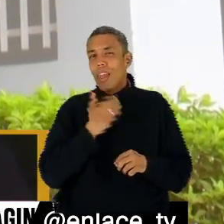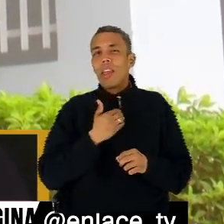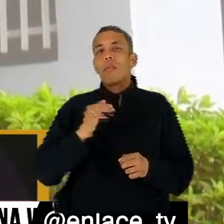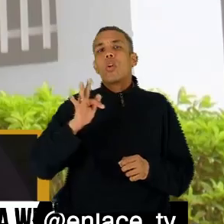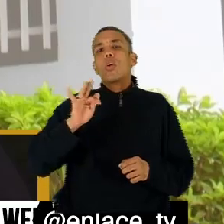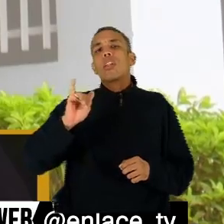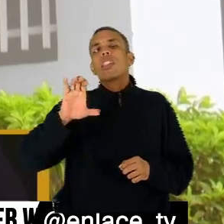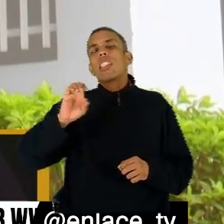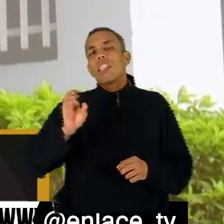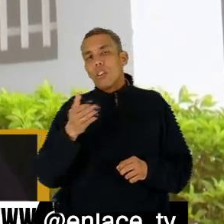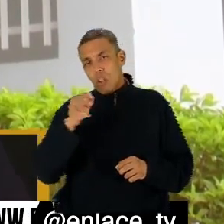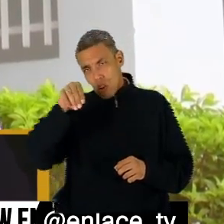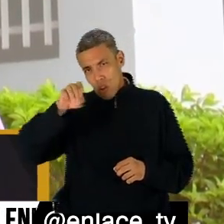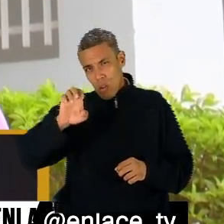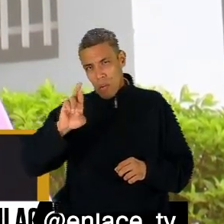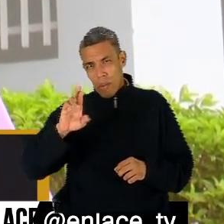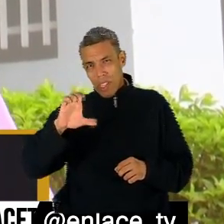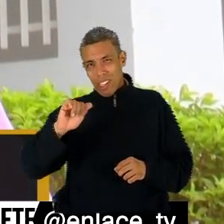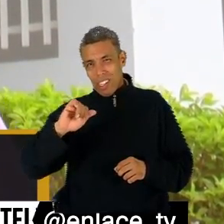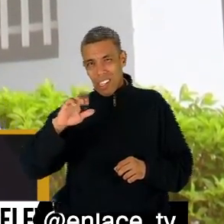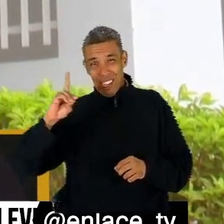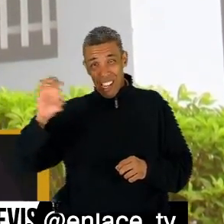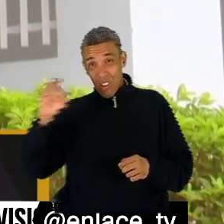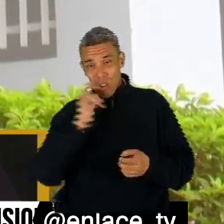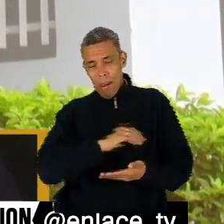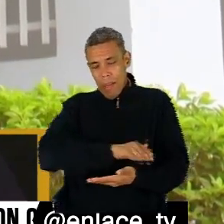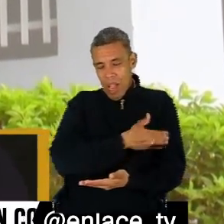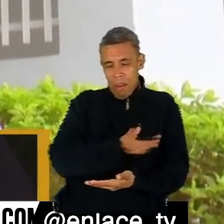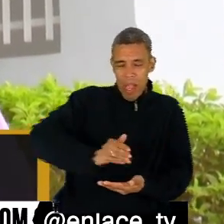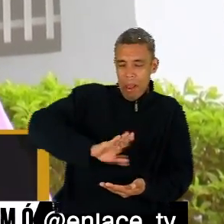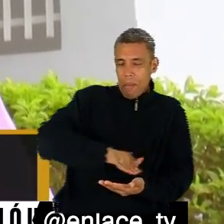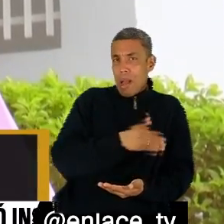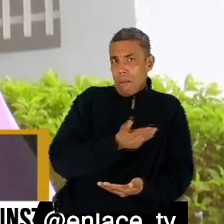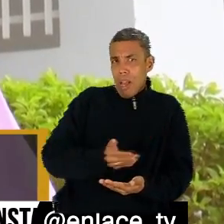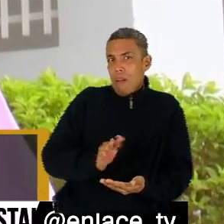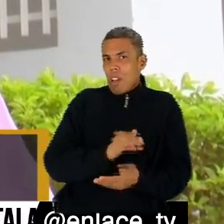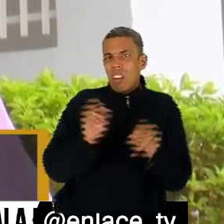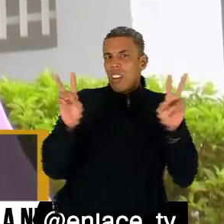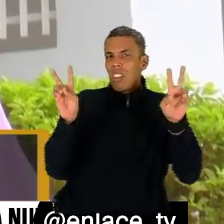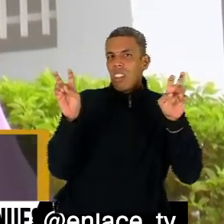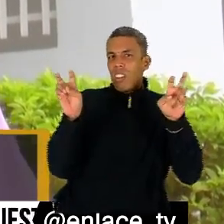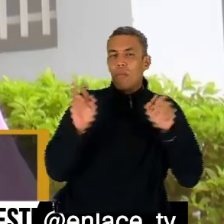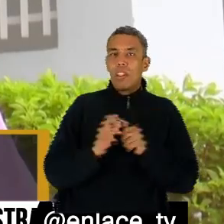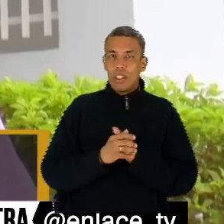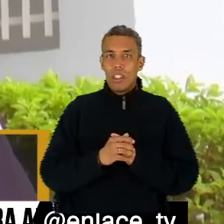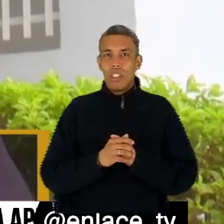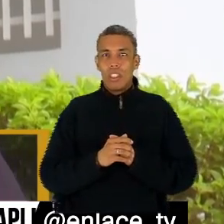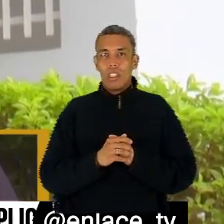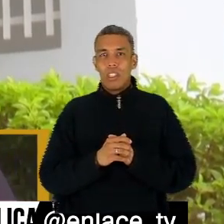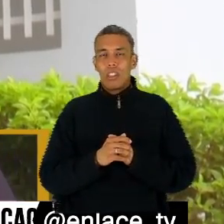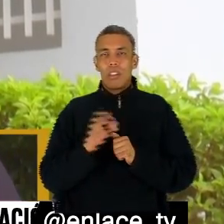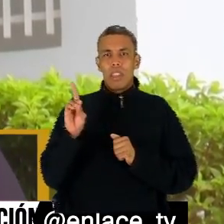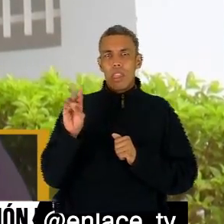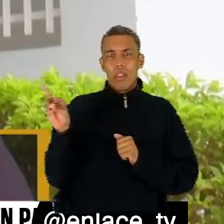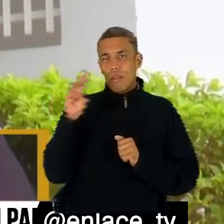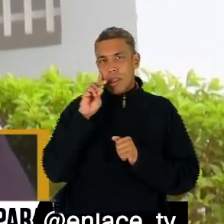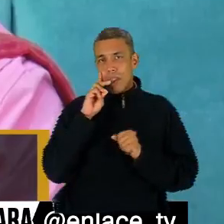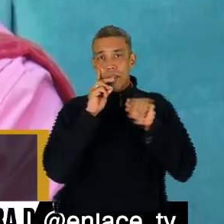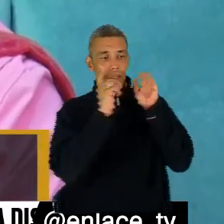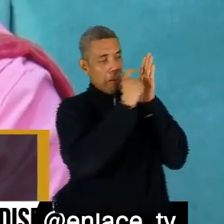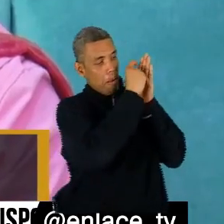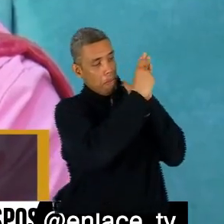Mercado, que es el compositor de la canción que va a llevar su título. Va a llevar su título el CD, se va a llamar No hay